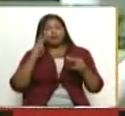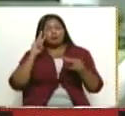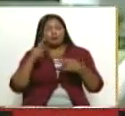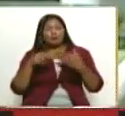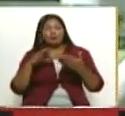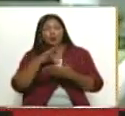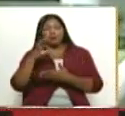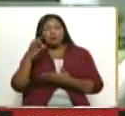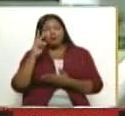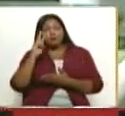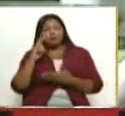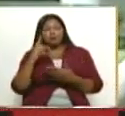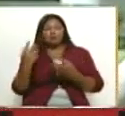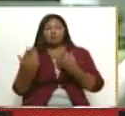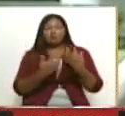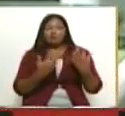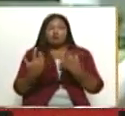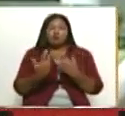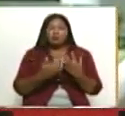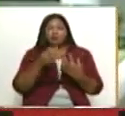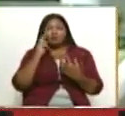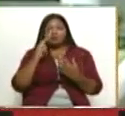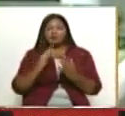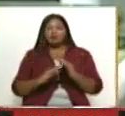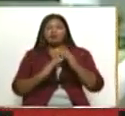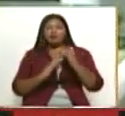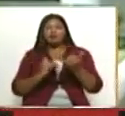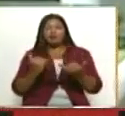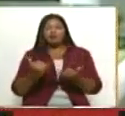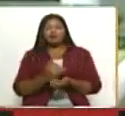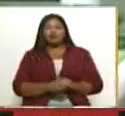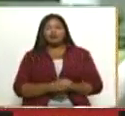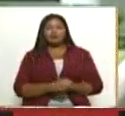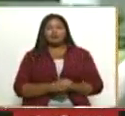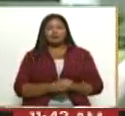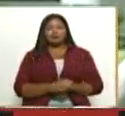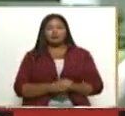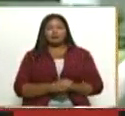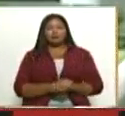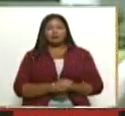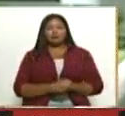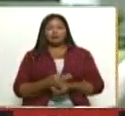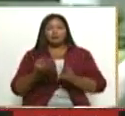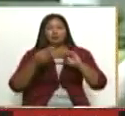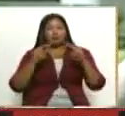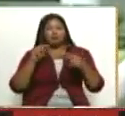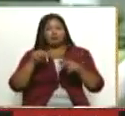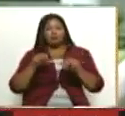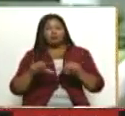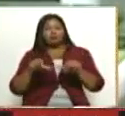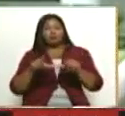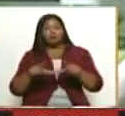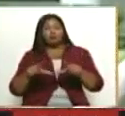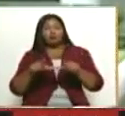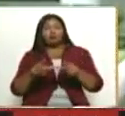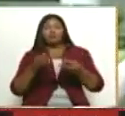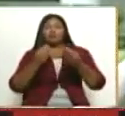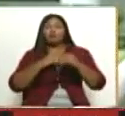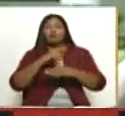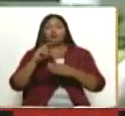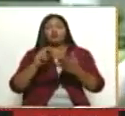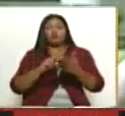armas para definir los conflictos, para dirimir los conflictos, y la paz como punto de eje del gran acuerdo